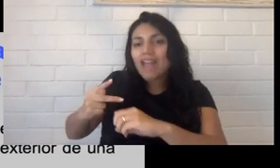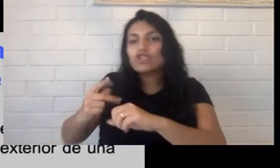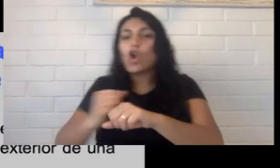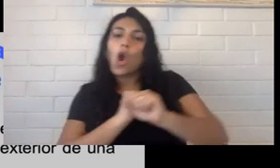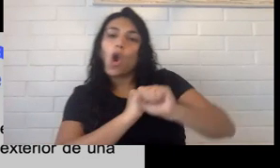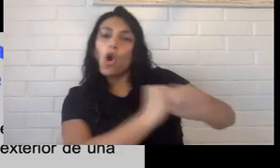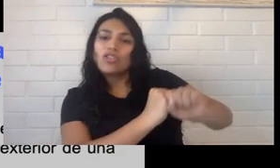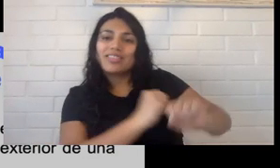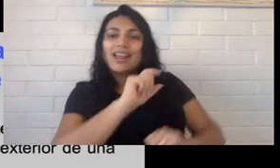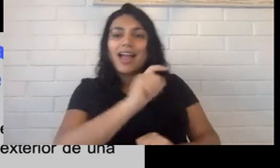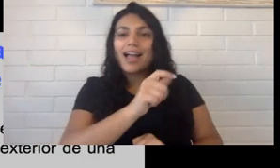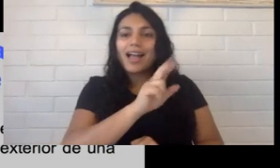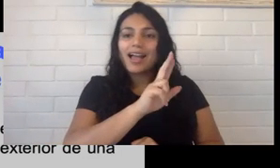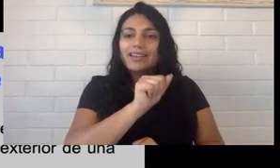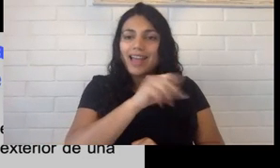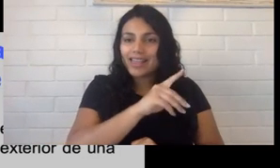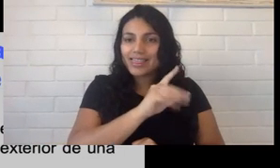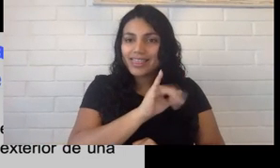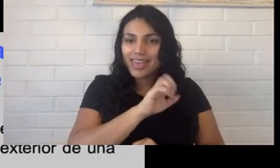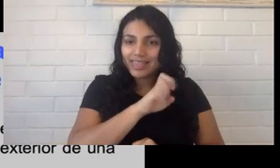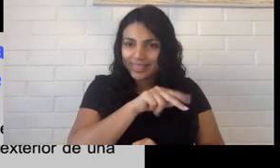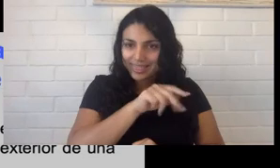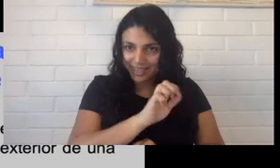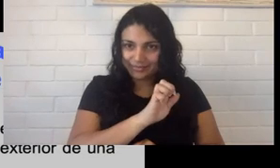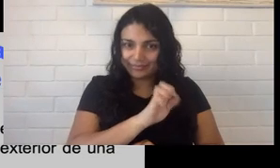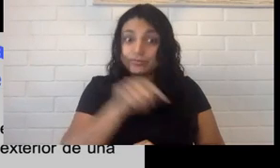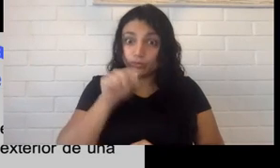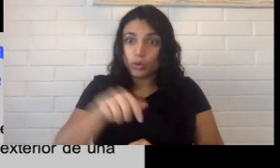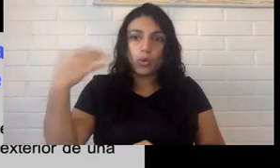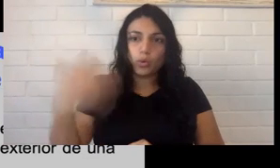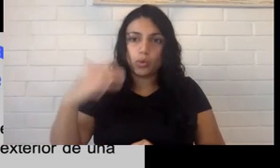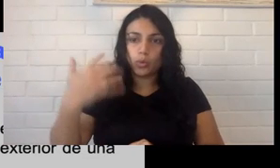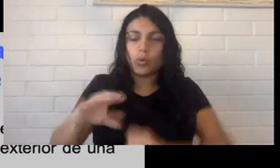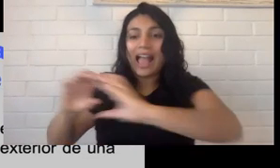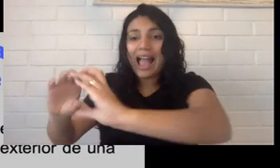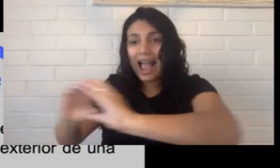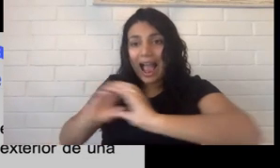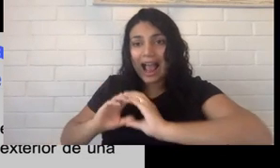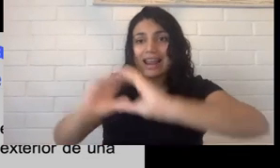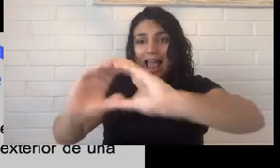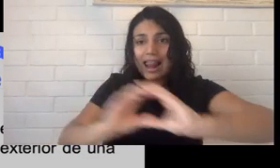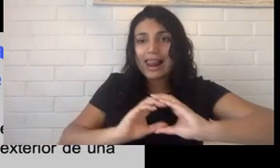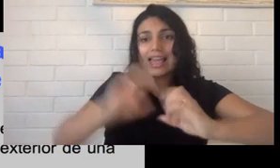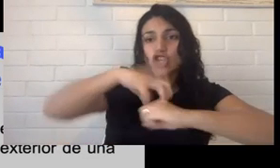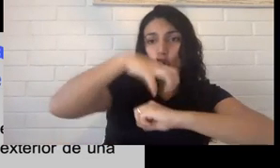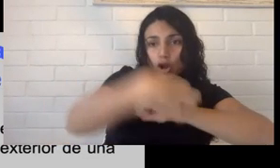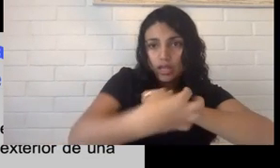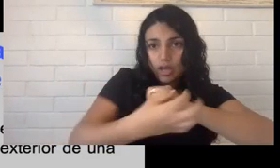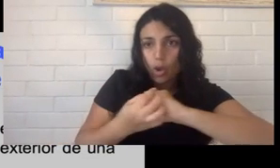de concentración. Y aquí viene un elemento clave. Los canales iónicos transportan